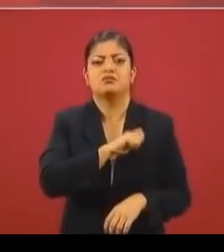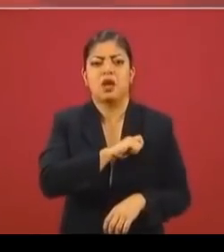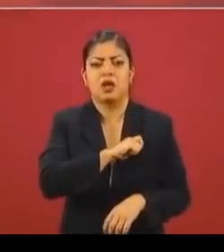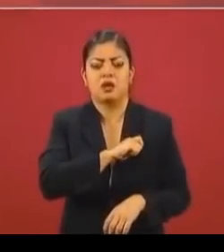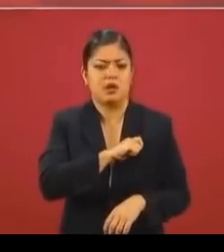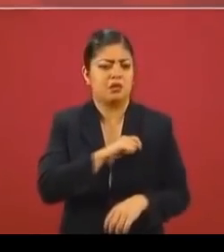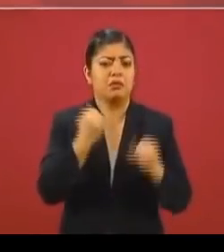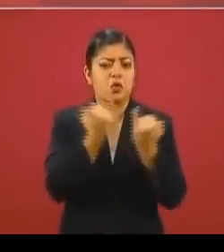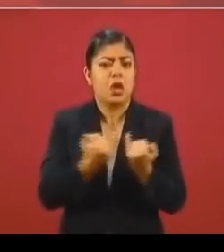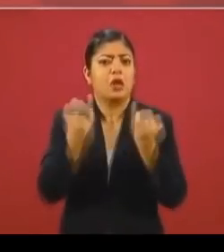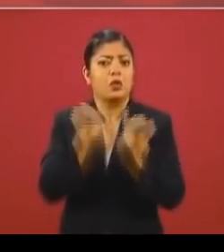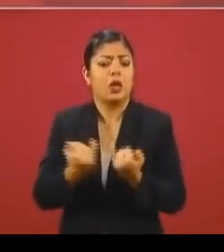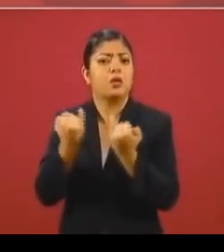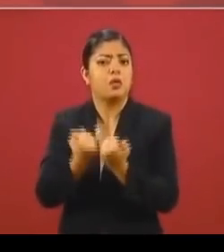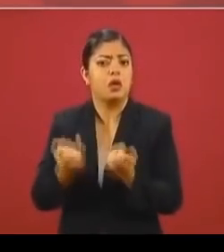mismas recetas